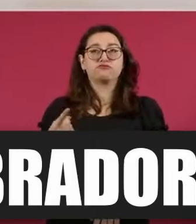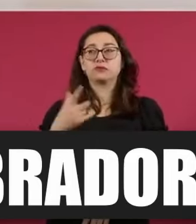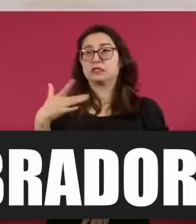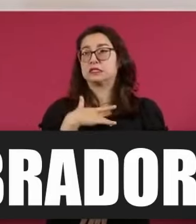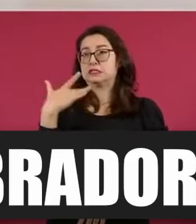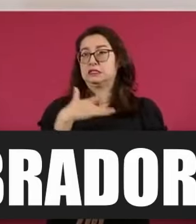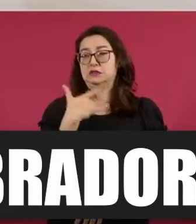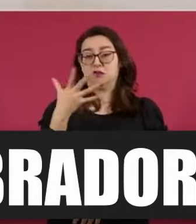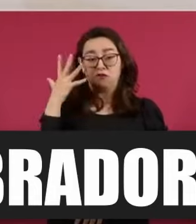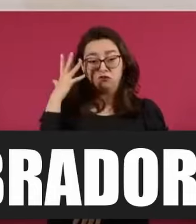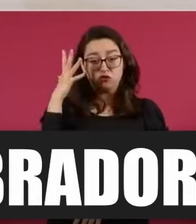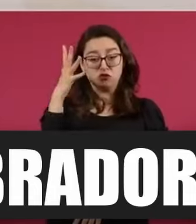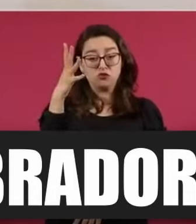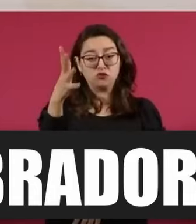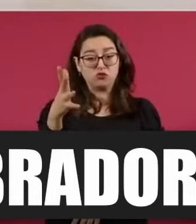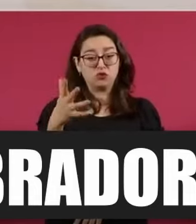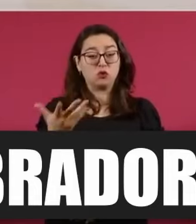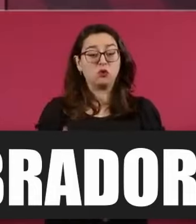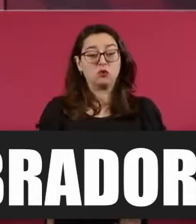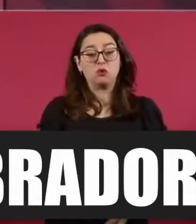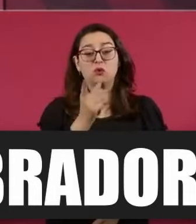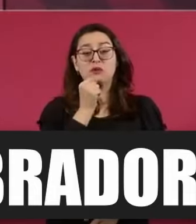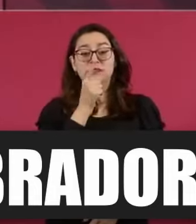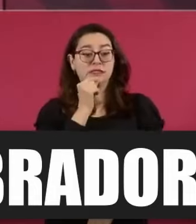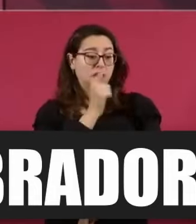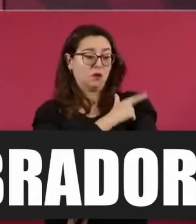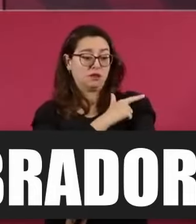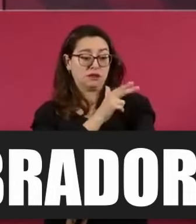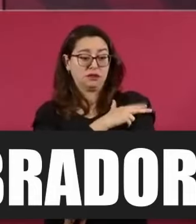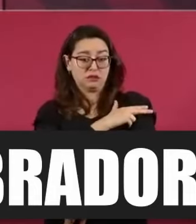preocupante que en el mediano plazo